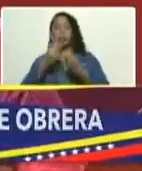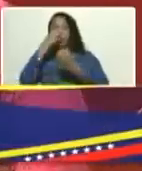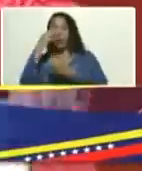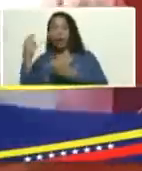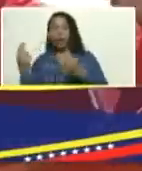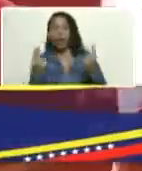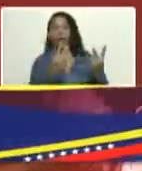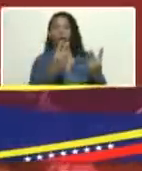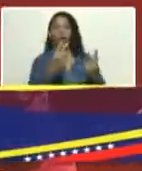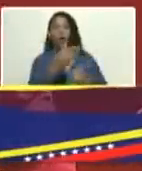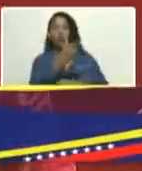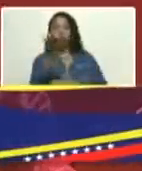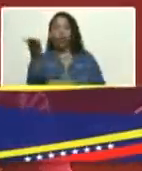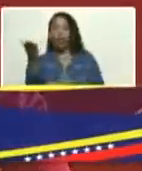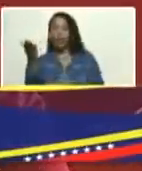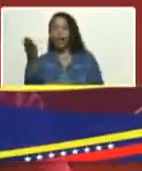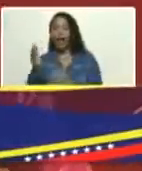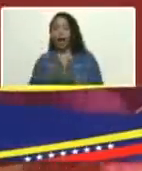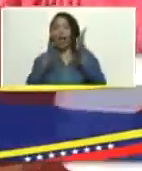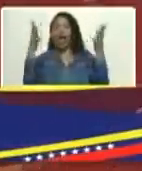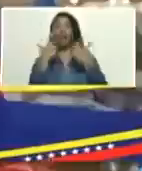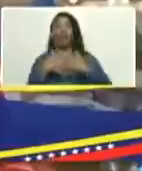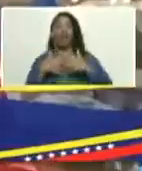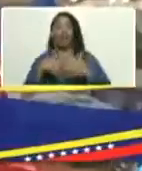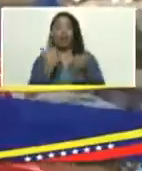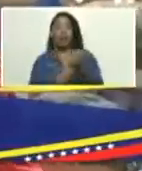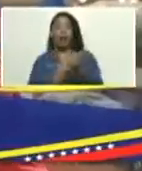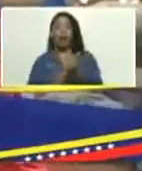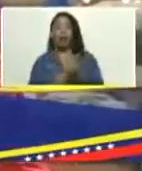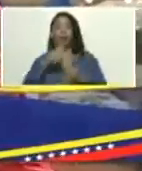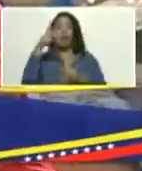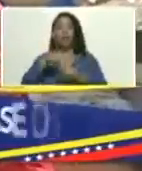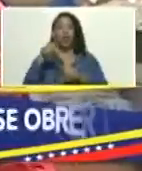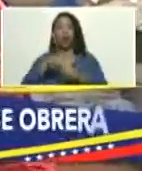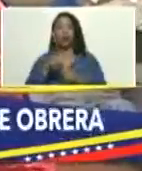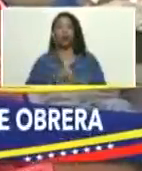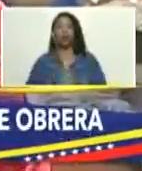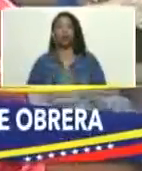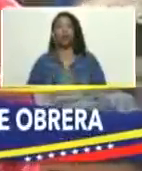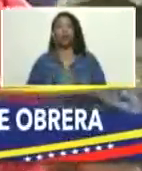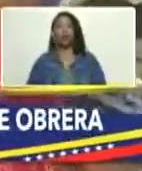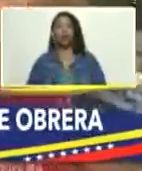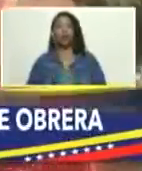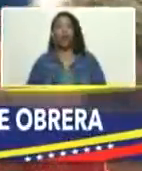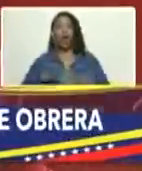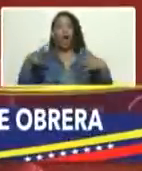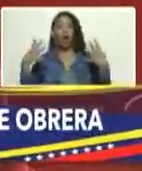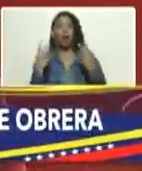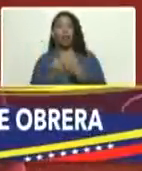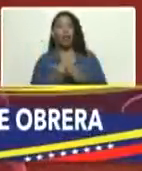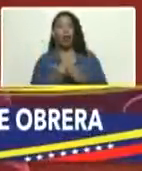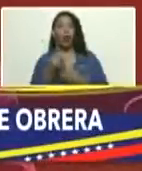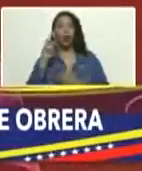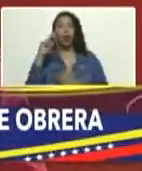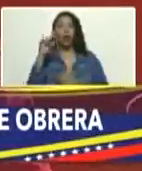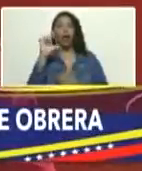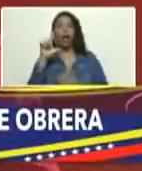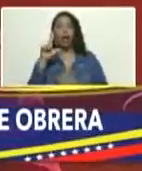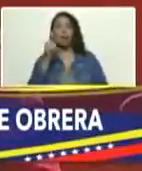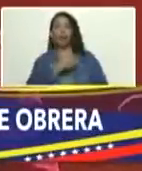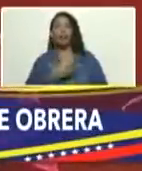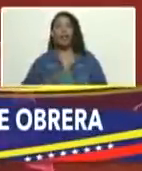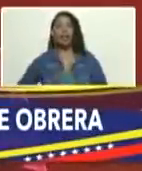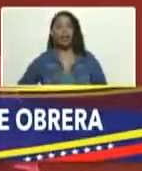bienvenido a esta gran industria, hermano, petrolera. Compañero Will Rangel, presidente